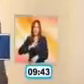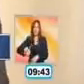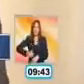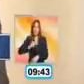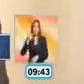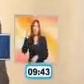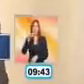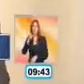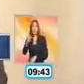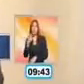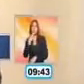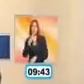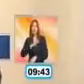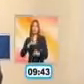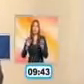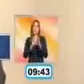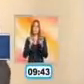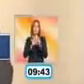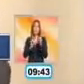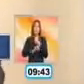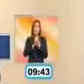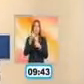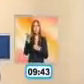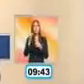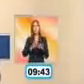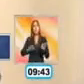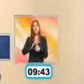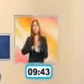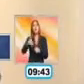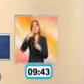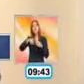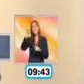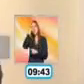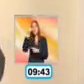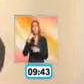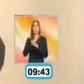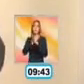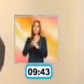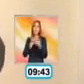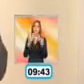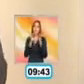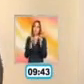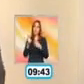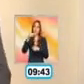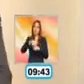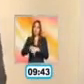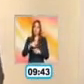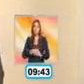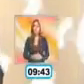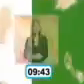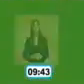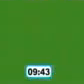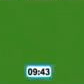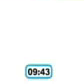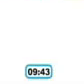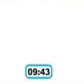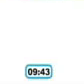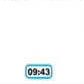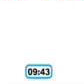conlleva riesgos. Más importante aún, ¿cuáles son las recomendaciones para evitarlos? Se lo vamos a decir hoy aquí en La Balanza.